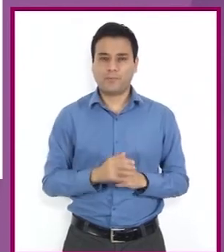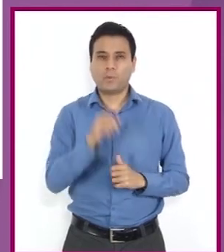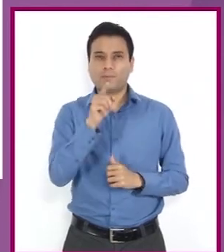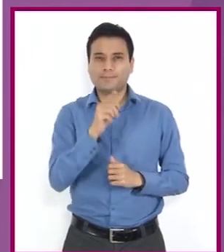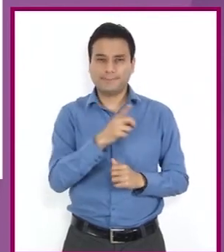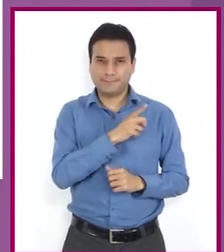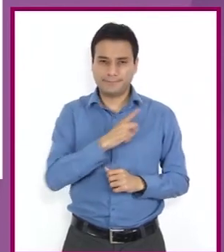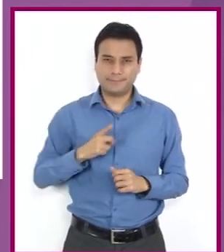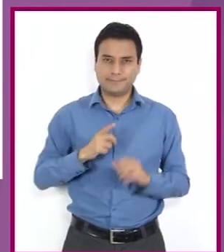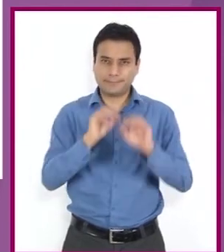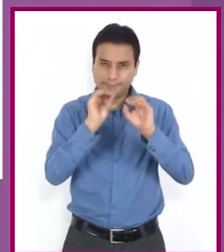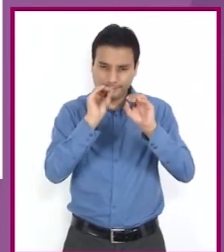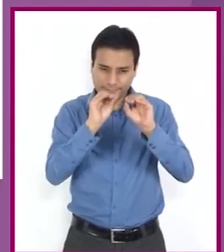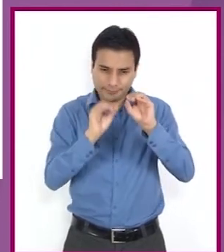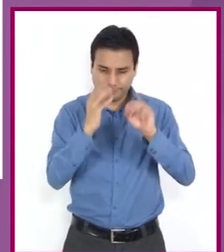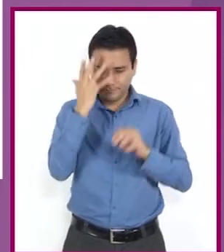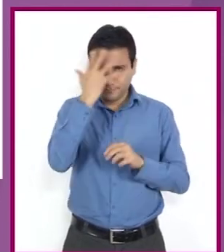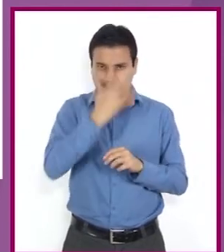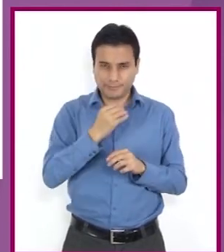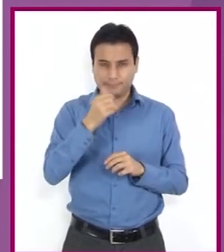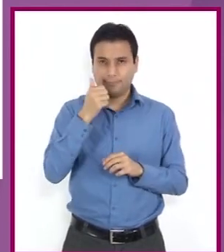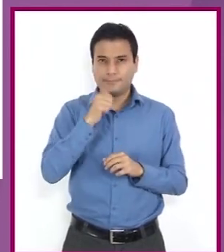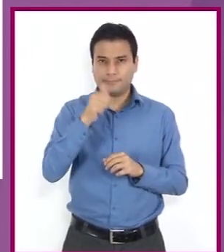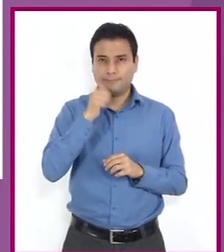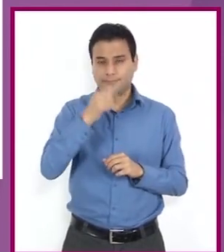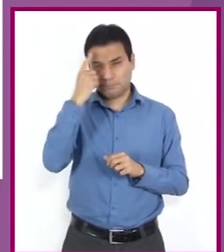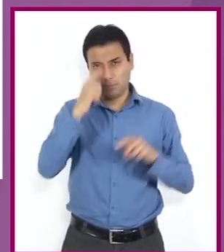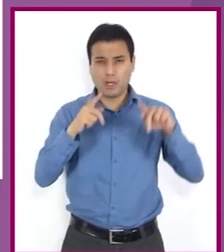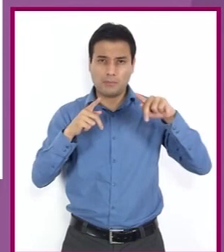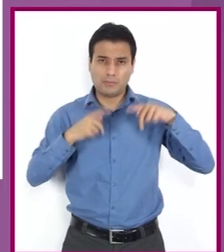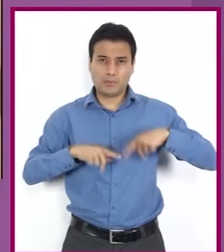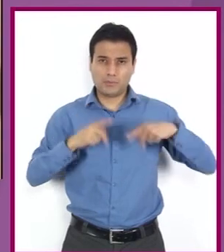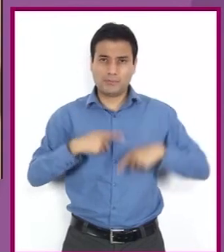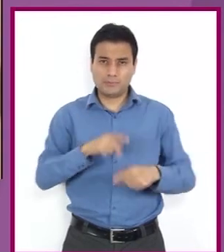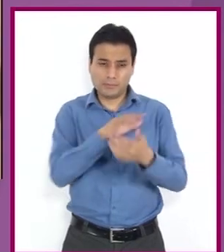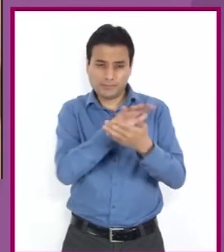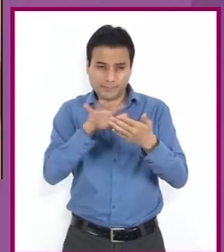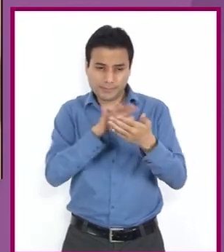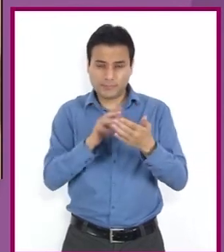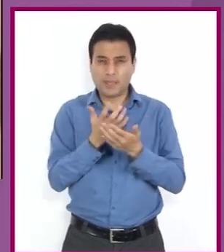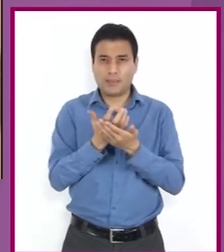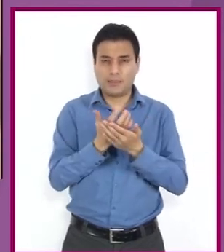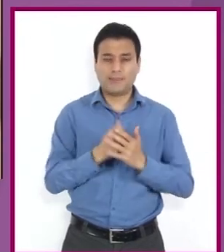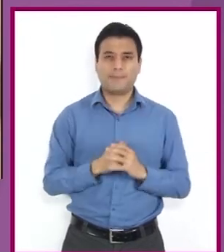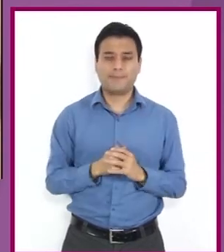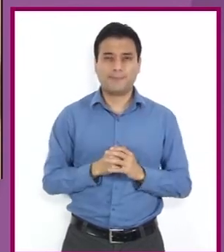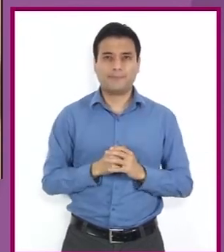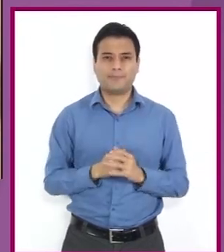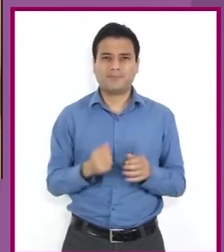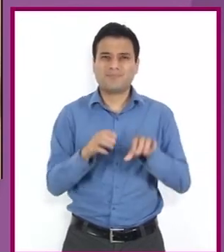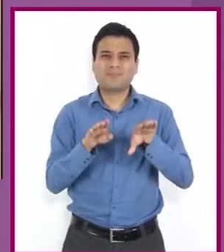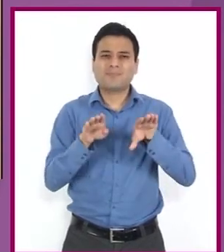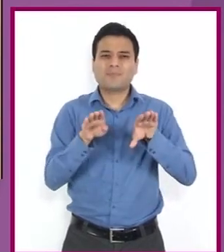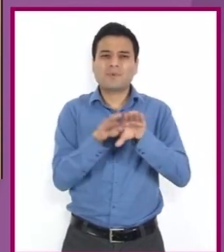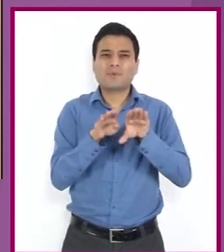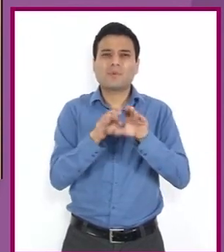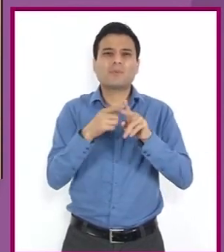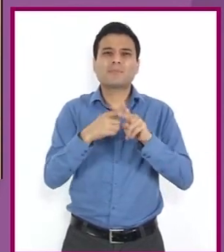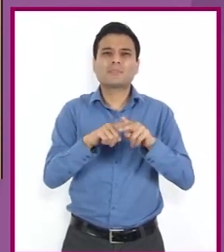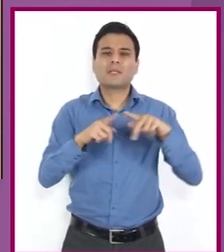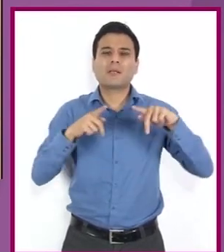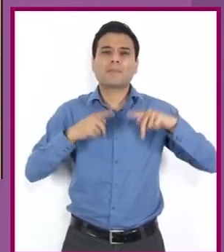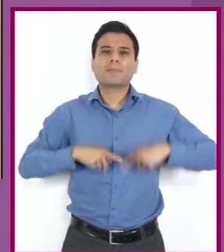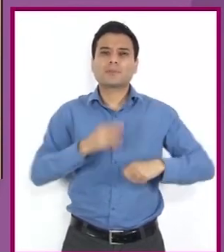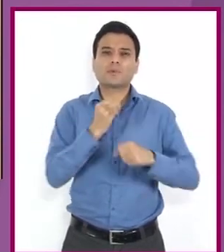historieta es muy importante para su ágil y agradable lectura. ¿Cómo empezar a darle vida a un personaje